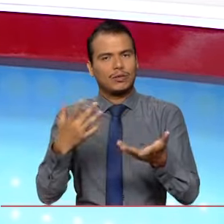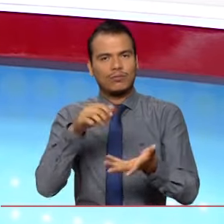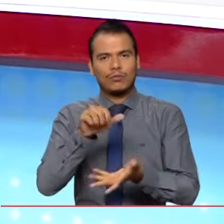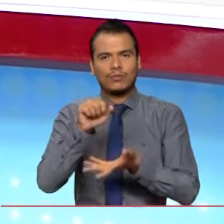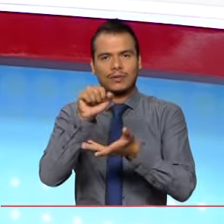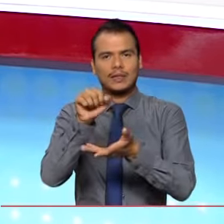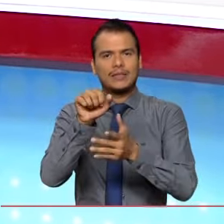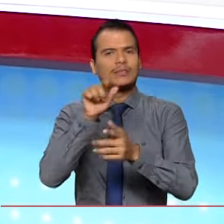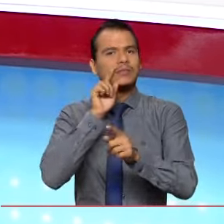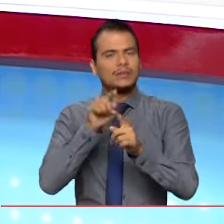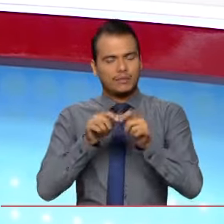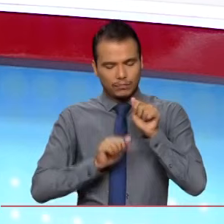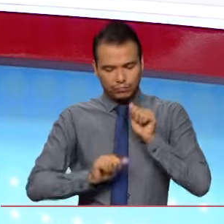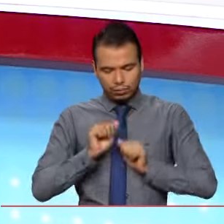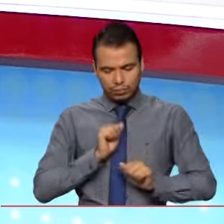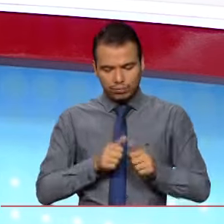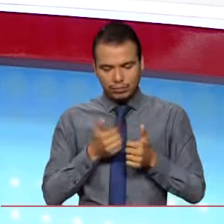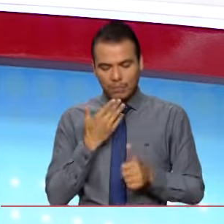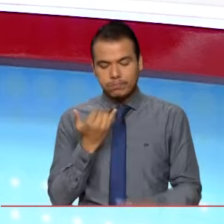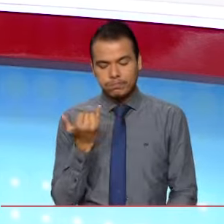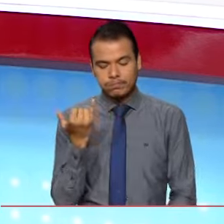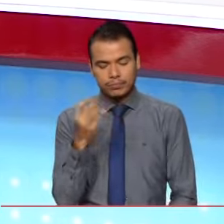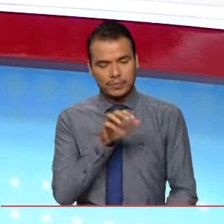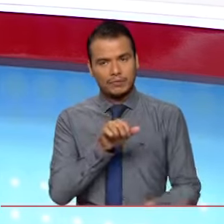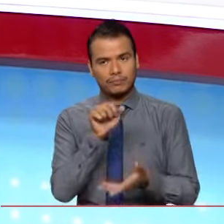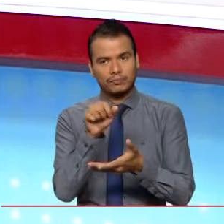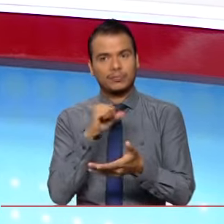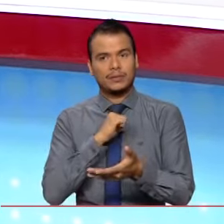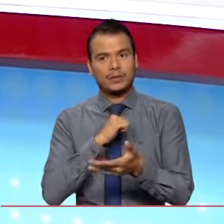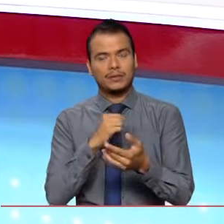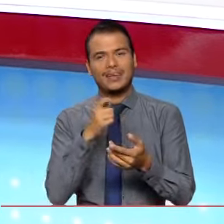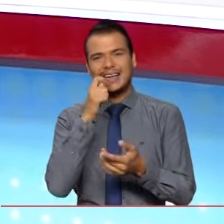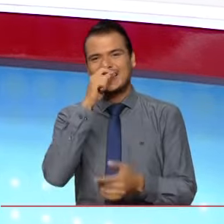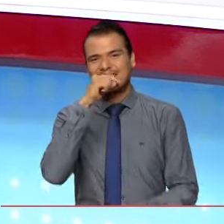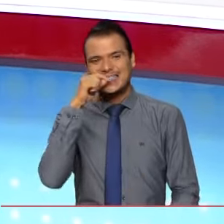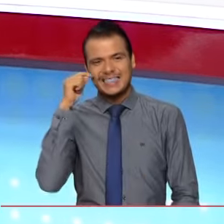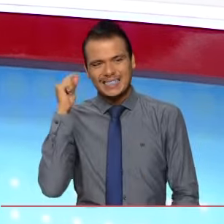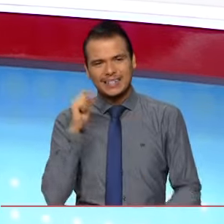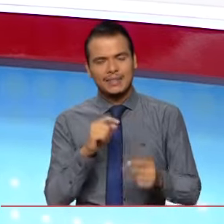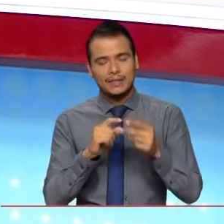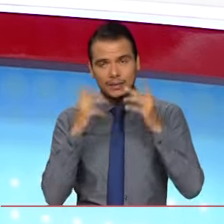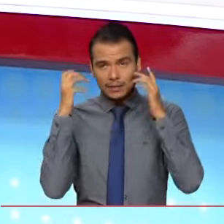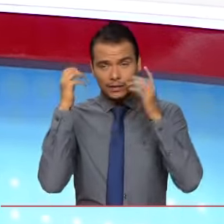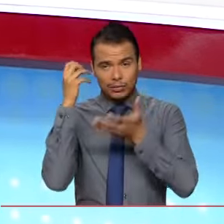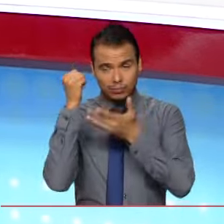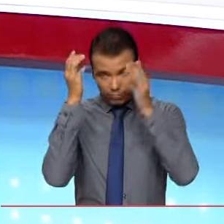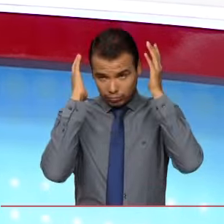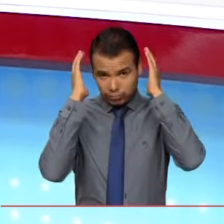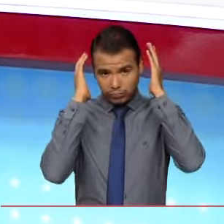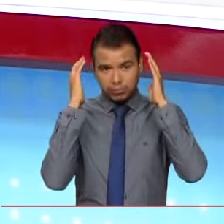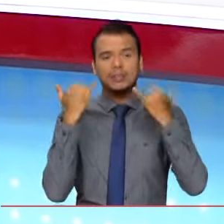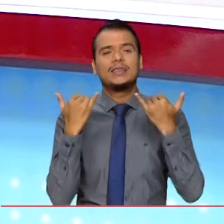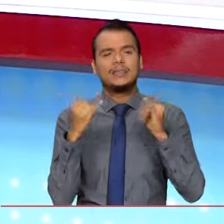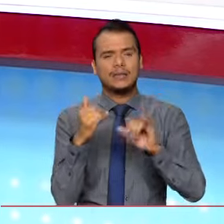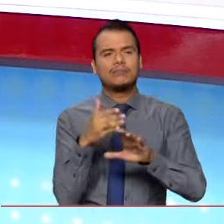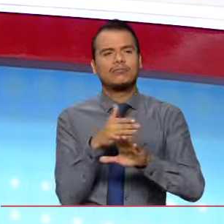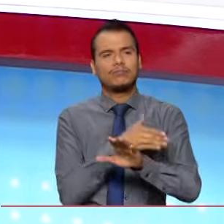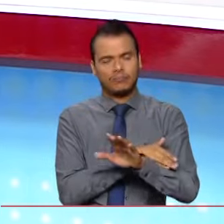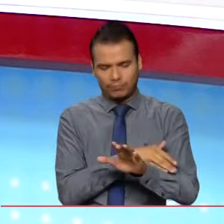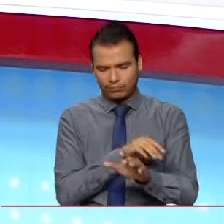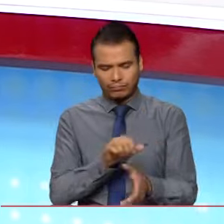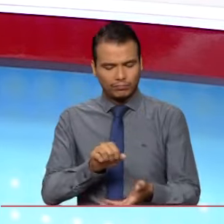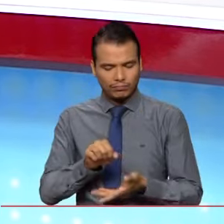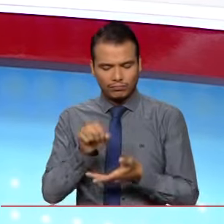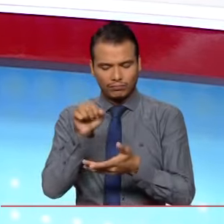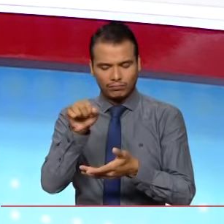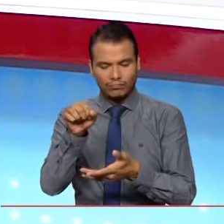para todos los internos. Gigi, esos paquetes que contienen desde cepillos de dientes hasta champú ya fueron llevados al establecimiento